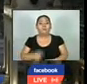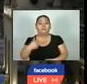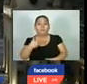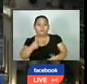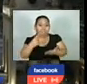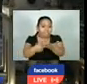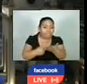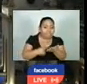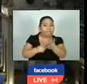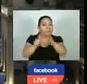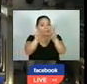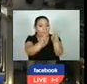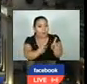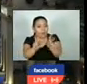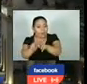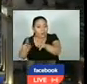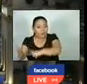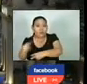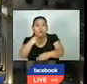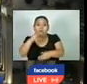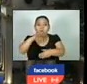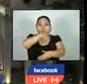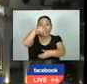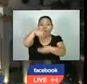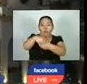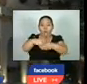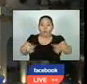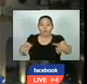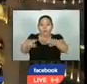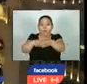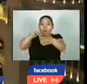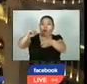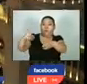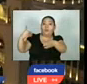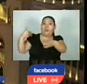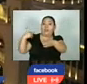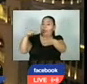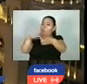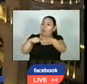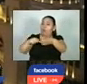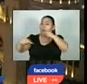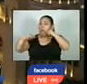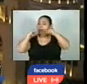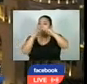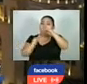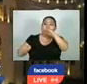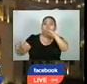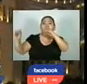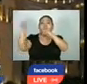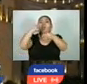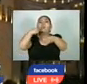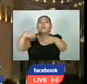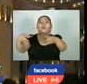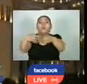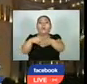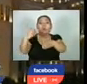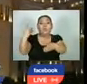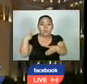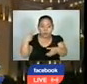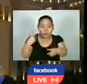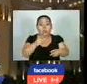planificación del Centro Histórico estará conformada por una junta directiva, que será la máxima autoridad y estará compuesta por un director